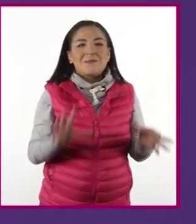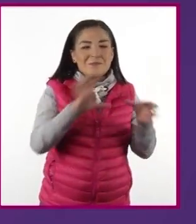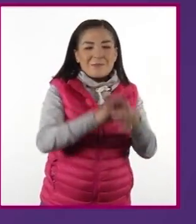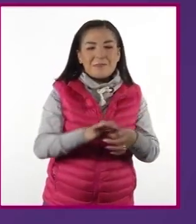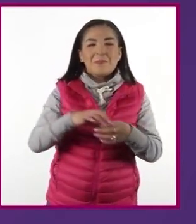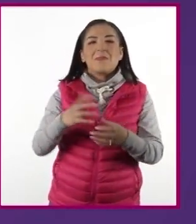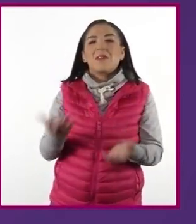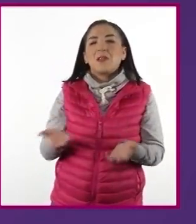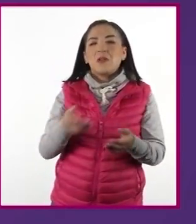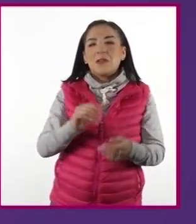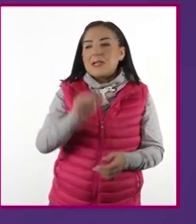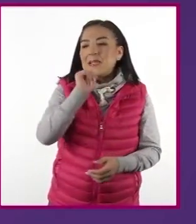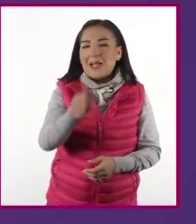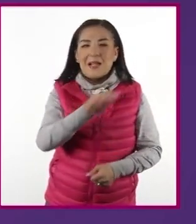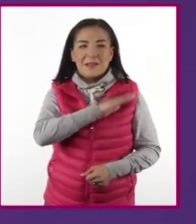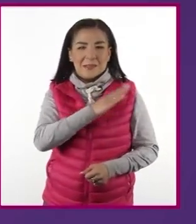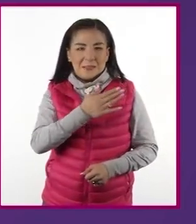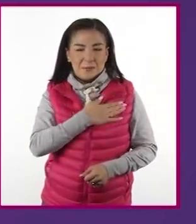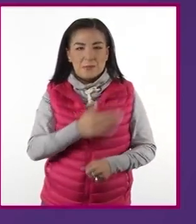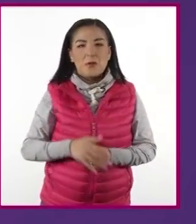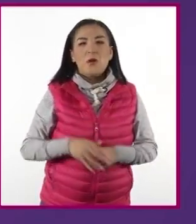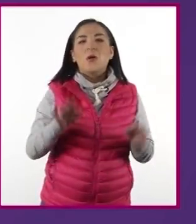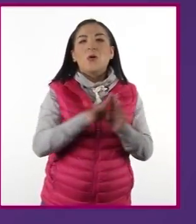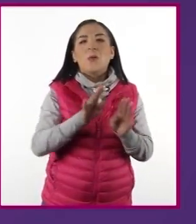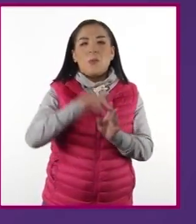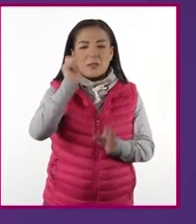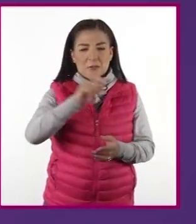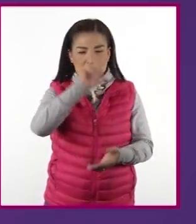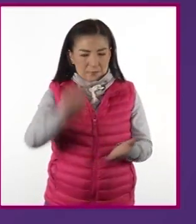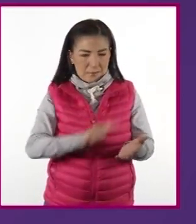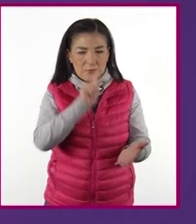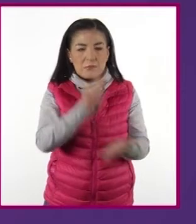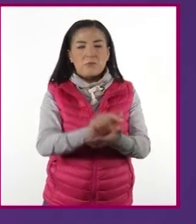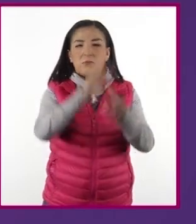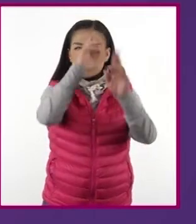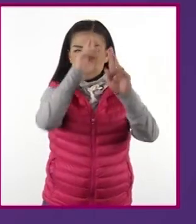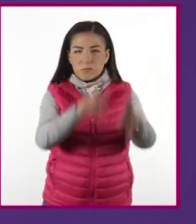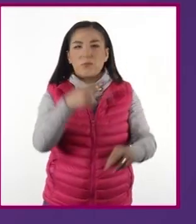españoles y quizá no ser del todo leal a la idea del